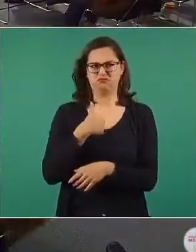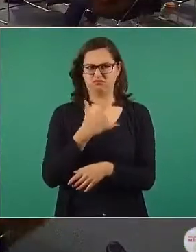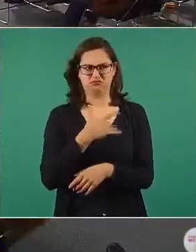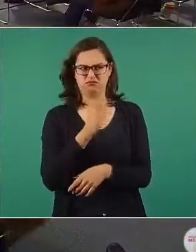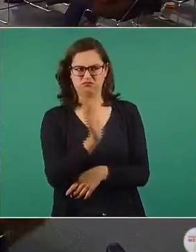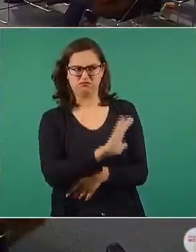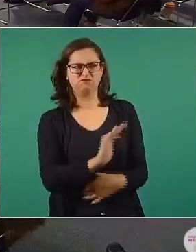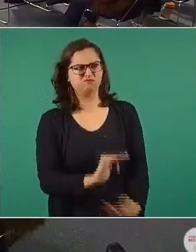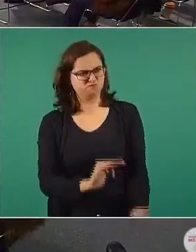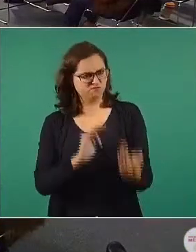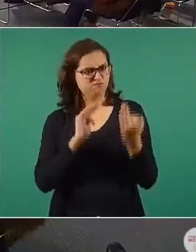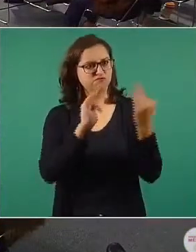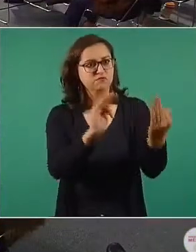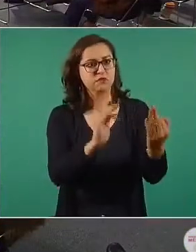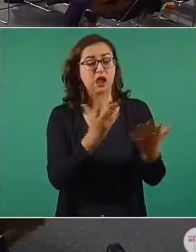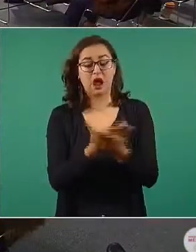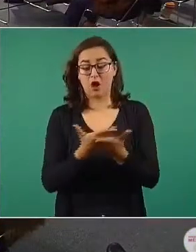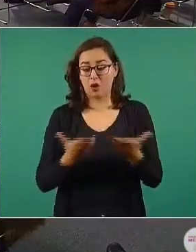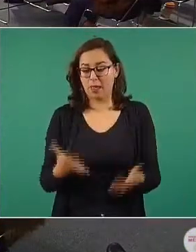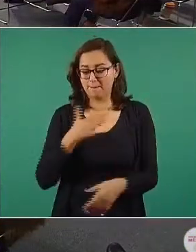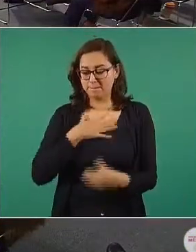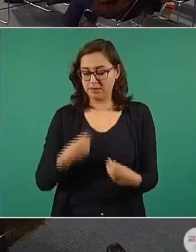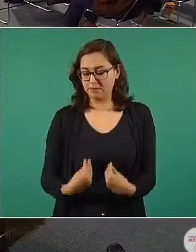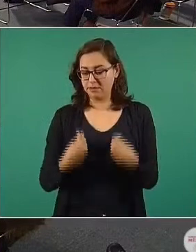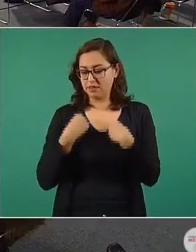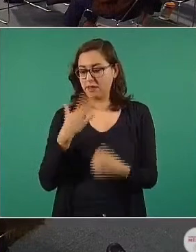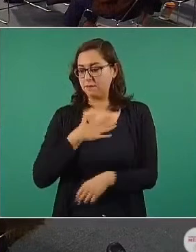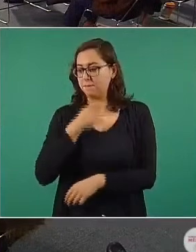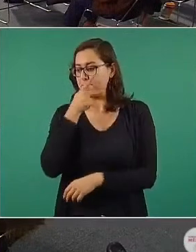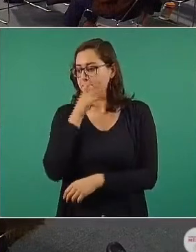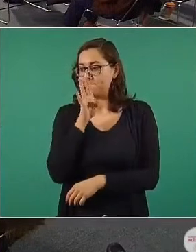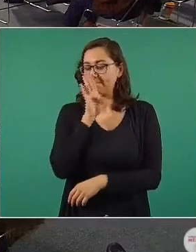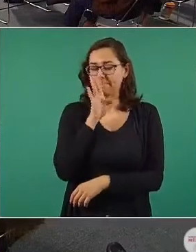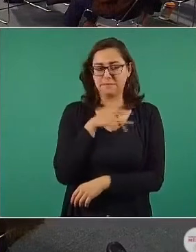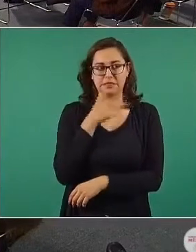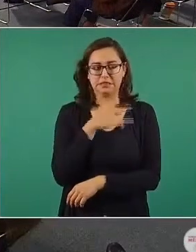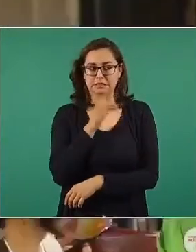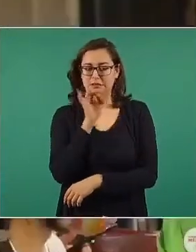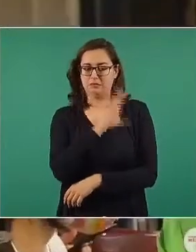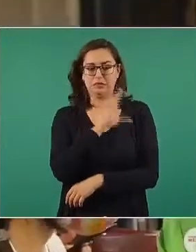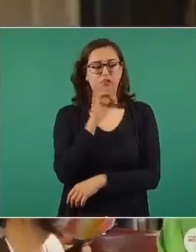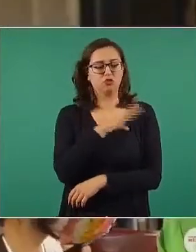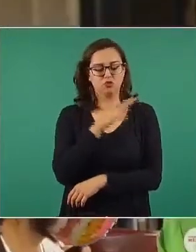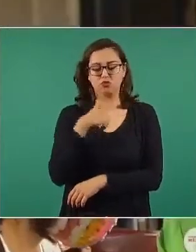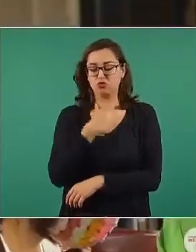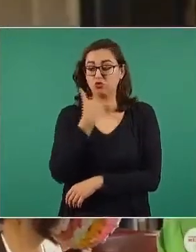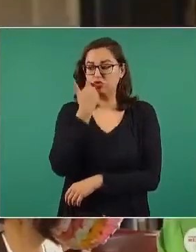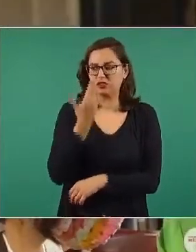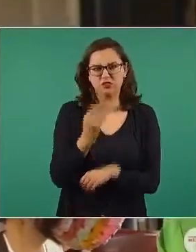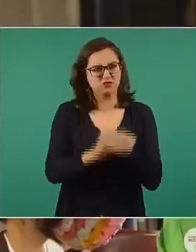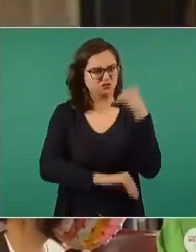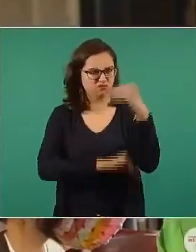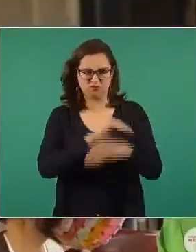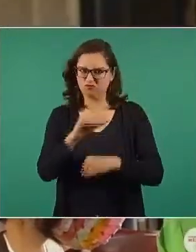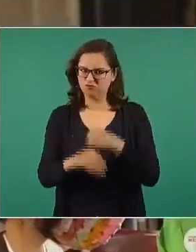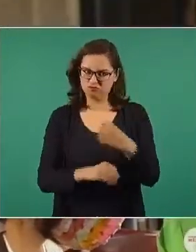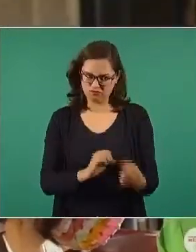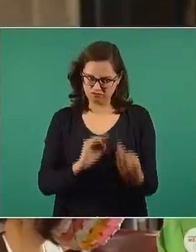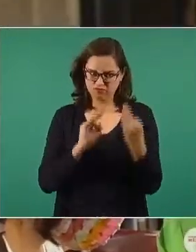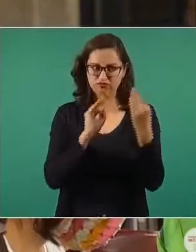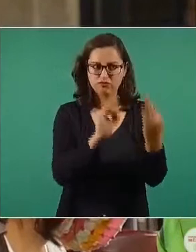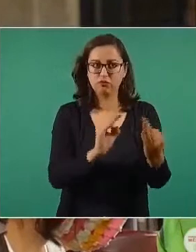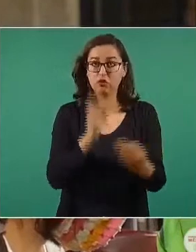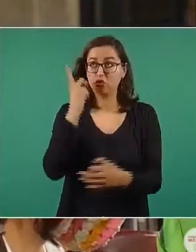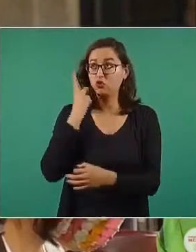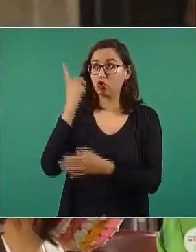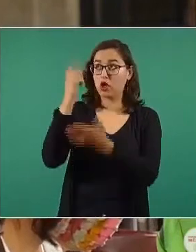cara. Temo por mi vida, la de mis padres, la de mis hijos, pero ya tomé determinación de pelear y deseo que Dios dé fuerza para no